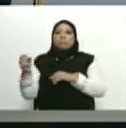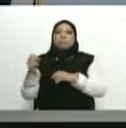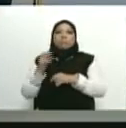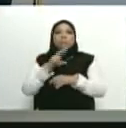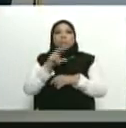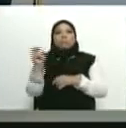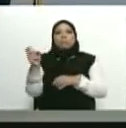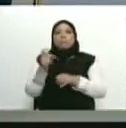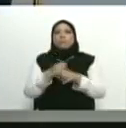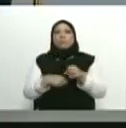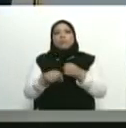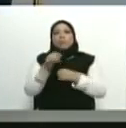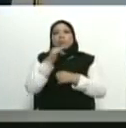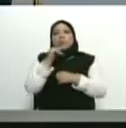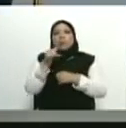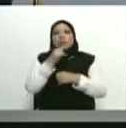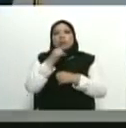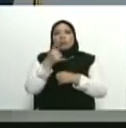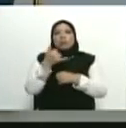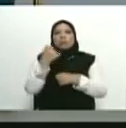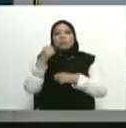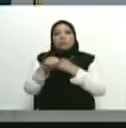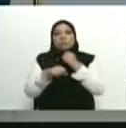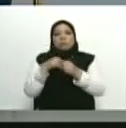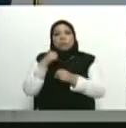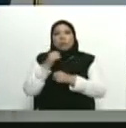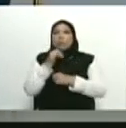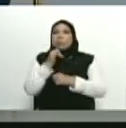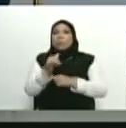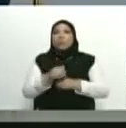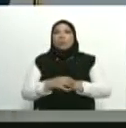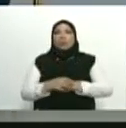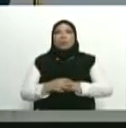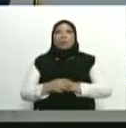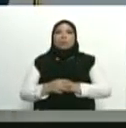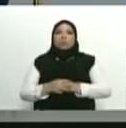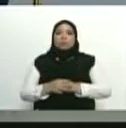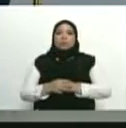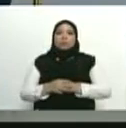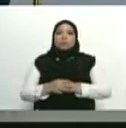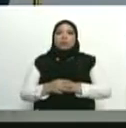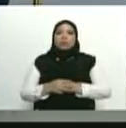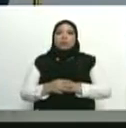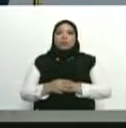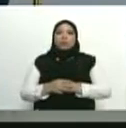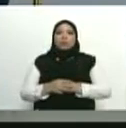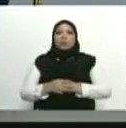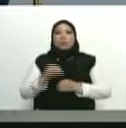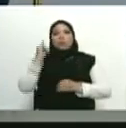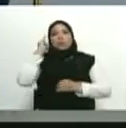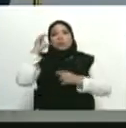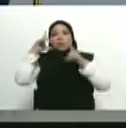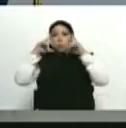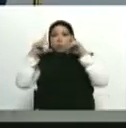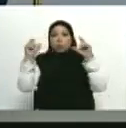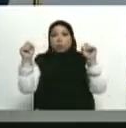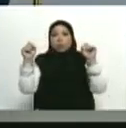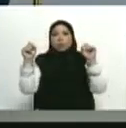bicentenario, parroquia Punta Cardón, de Punta Cardón. Ah, no es inteligencia